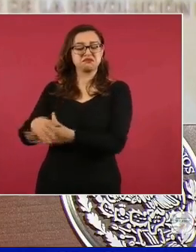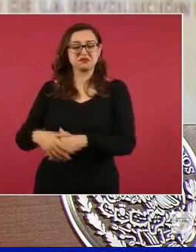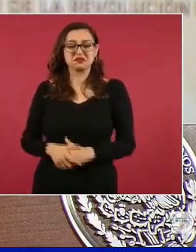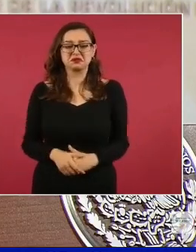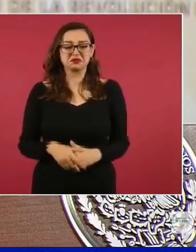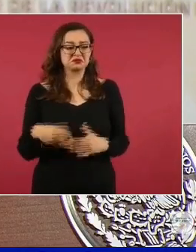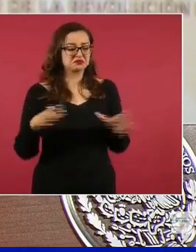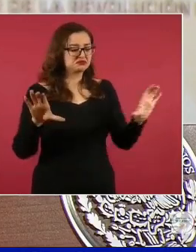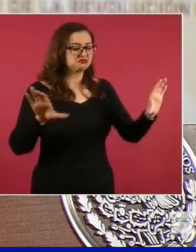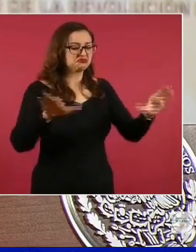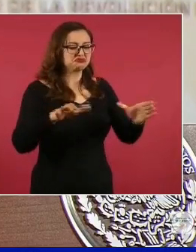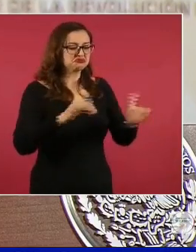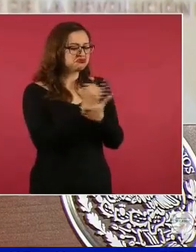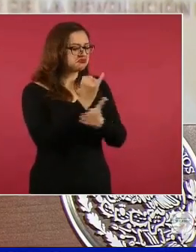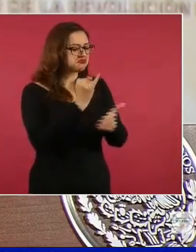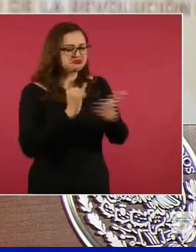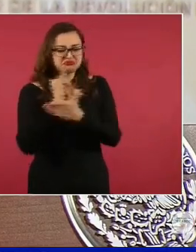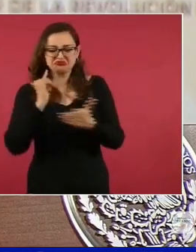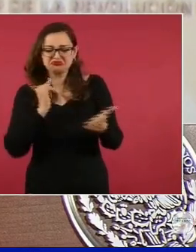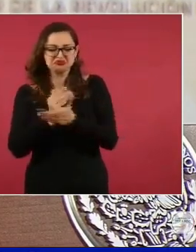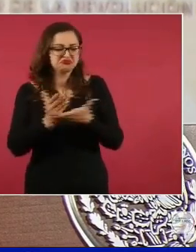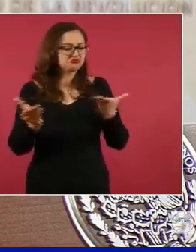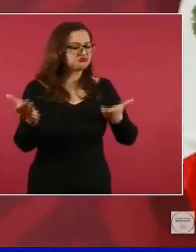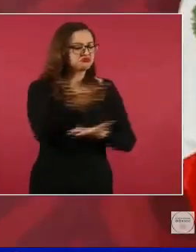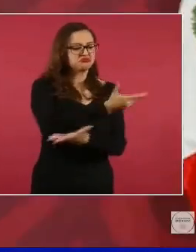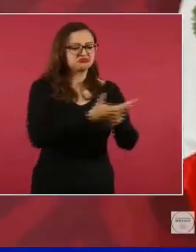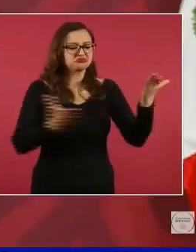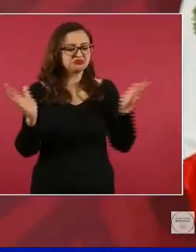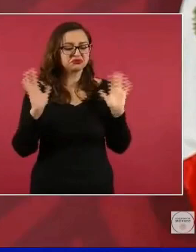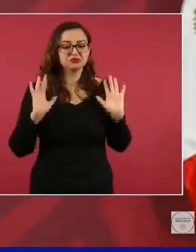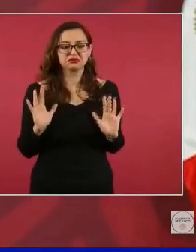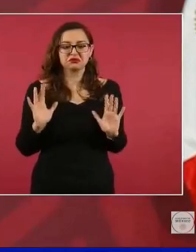Ellos toman sus decisiones